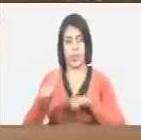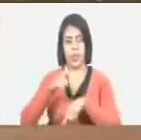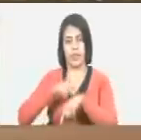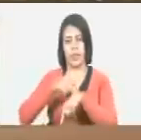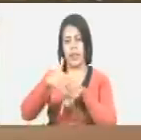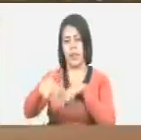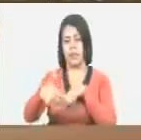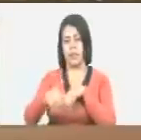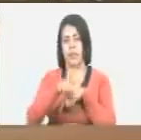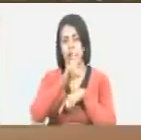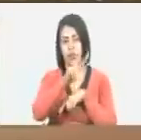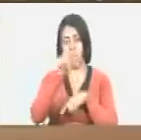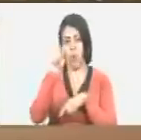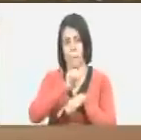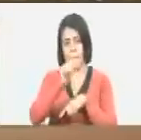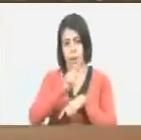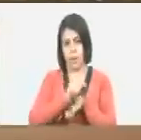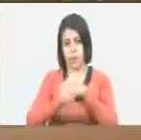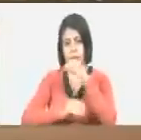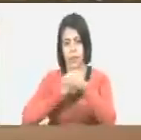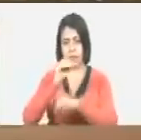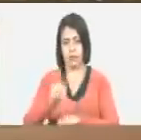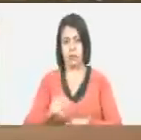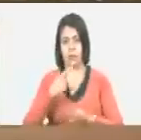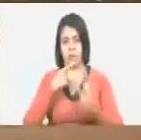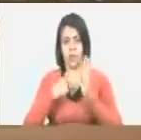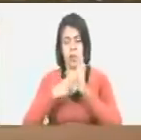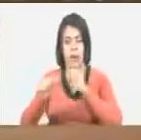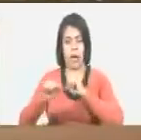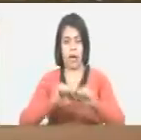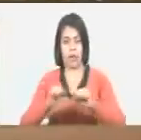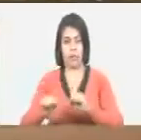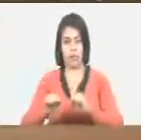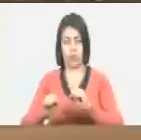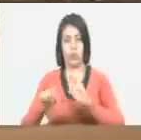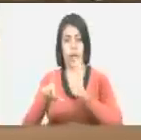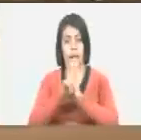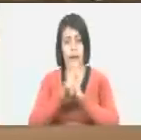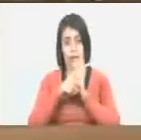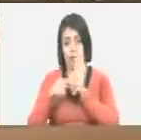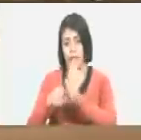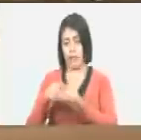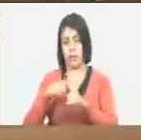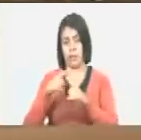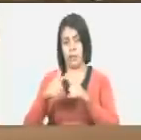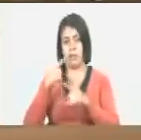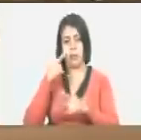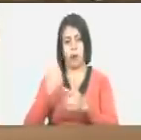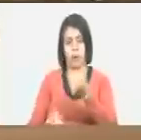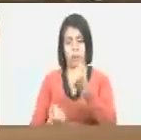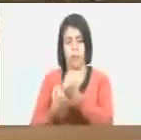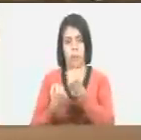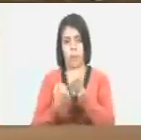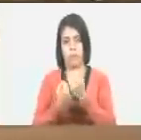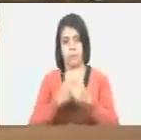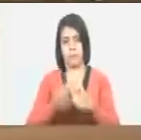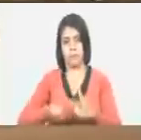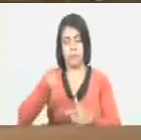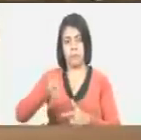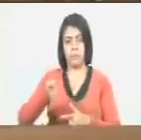plazo de 2 meses para ejercer la acción de extinción de dominio por motivos fundados.